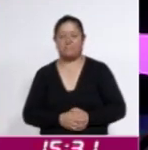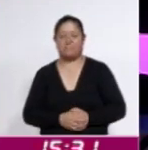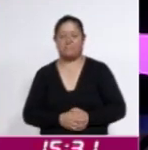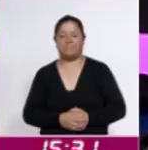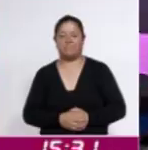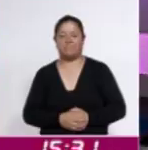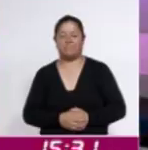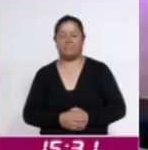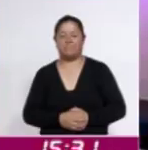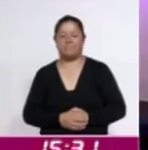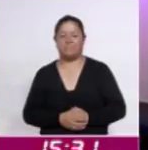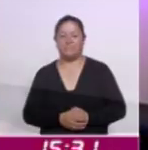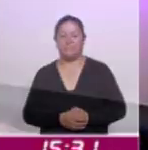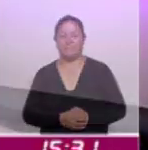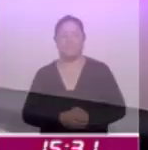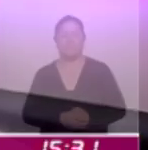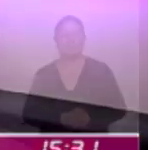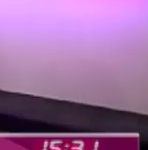regresamos.